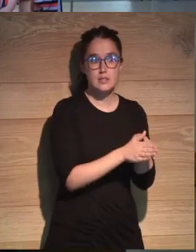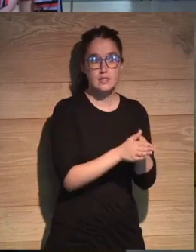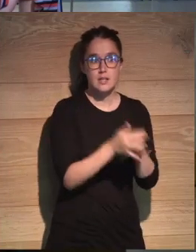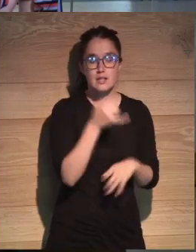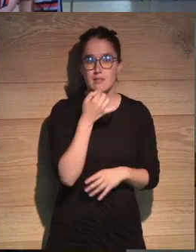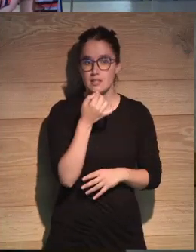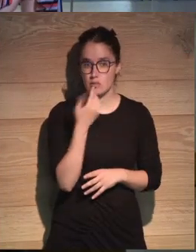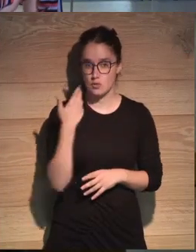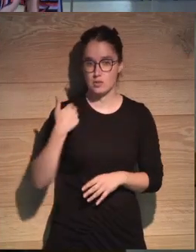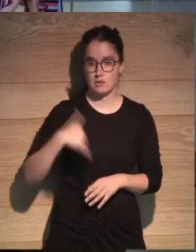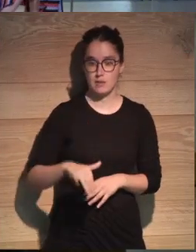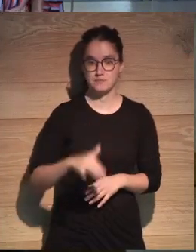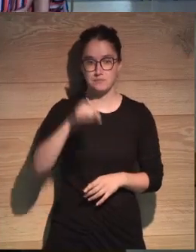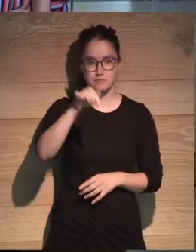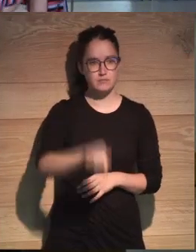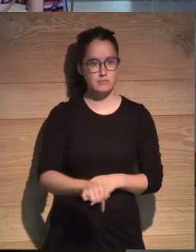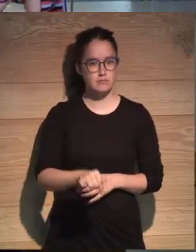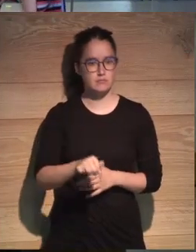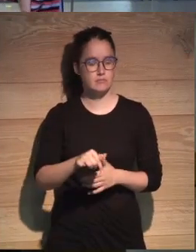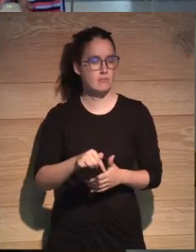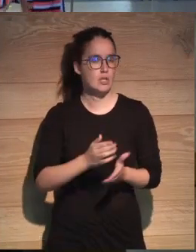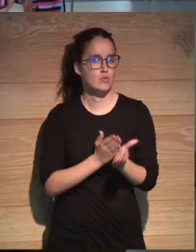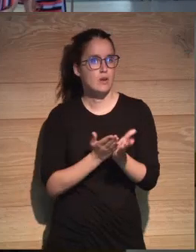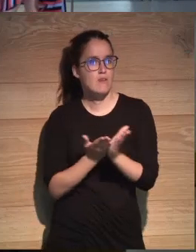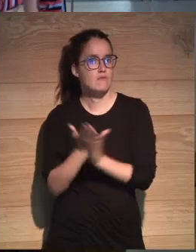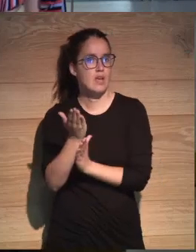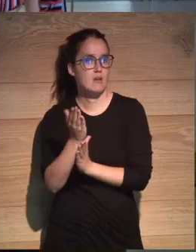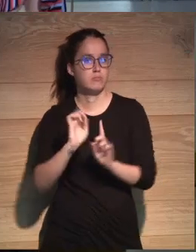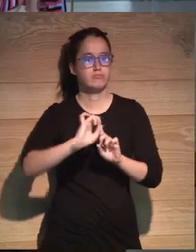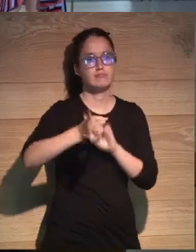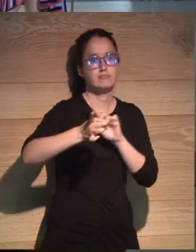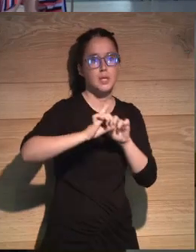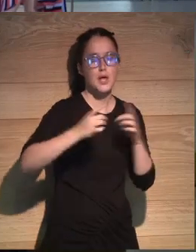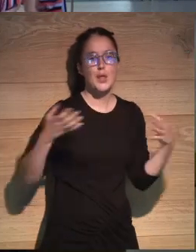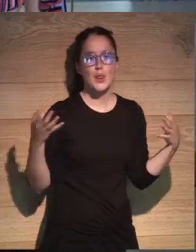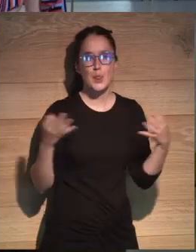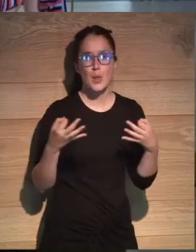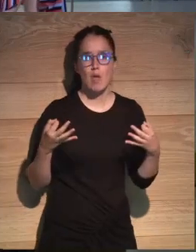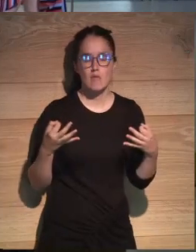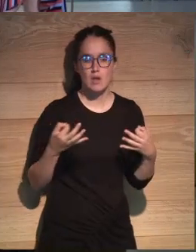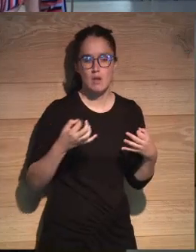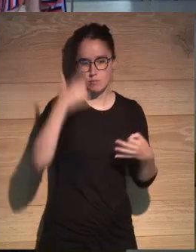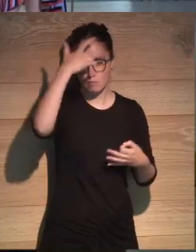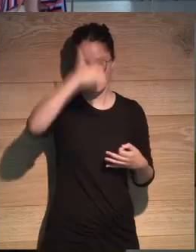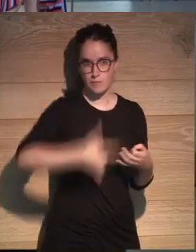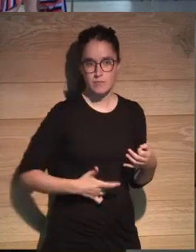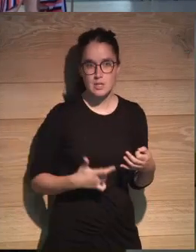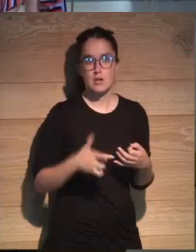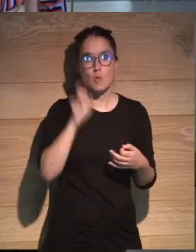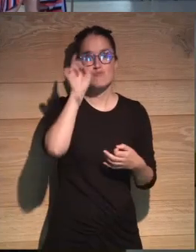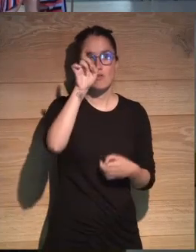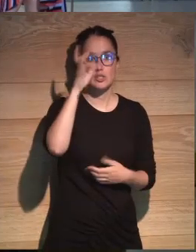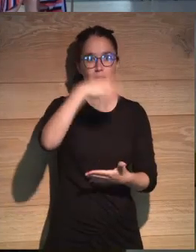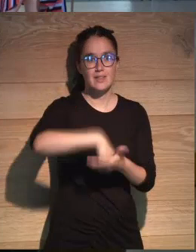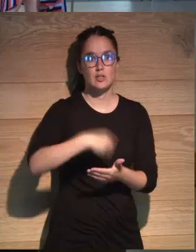lo he dicho, ¿no? Aquí es una vía de ida y de vuelta, ¿no? Uno tiene el propio personal docente que